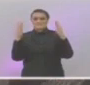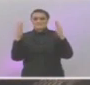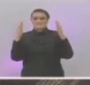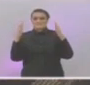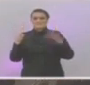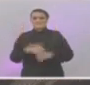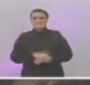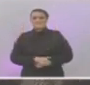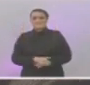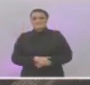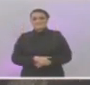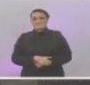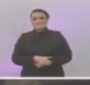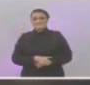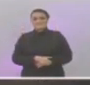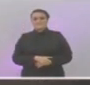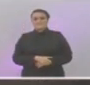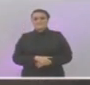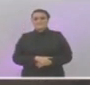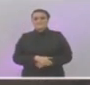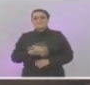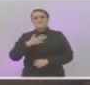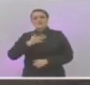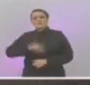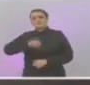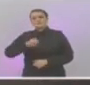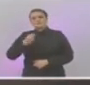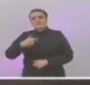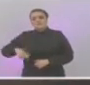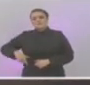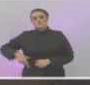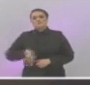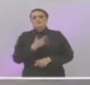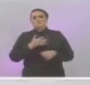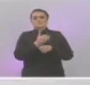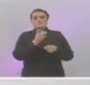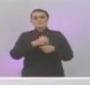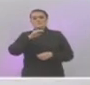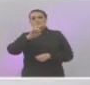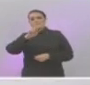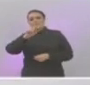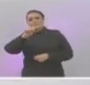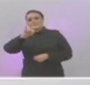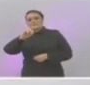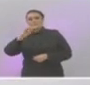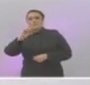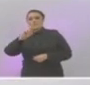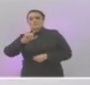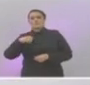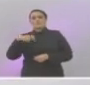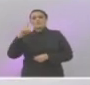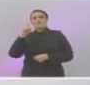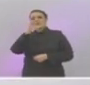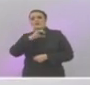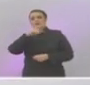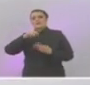Saludo a los señores gobernadores Martín Orozco de Aguascalientes y Alejandro